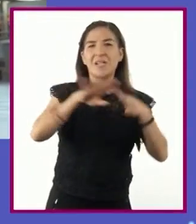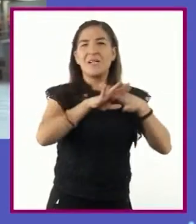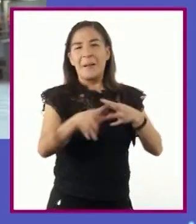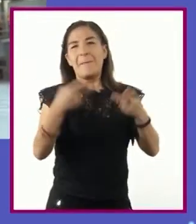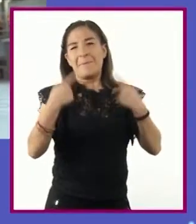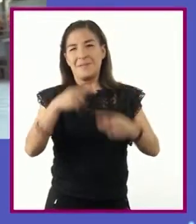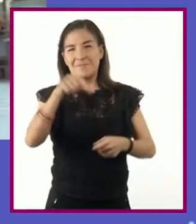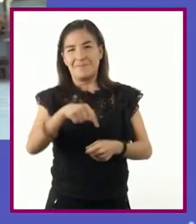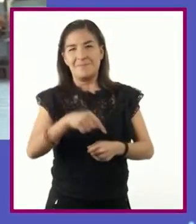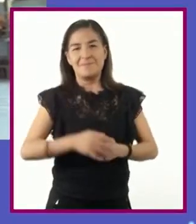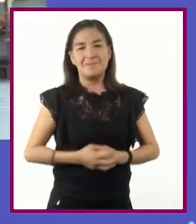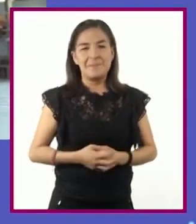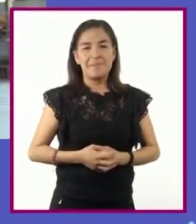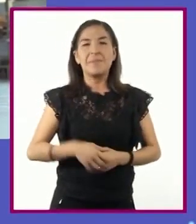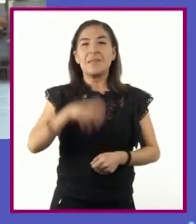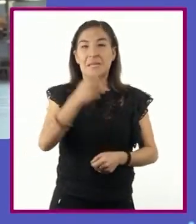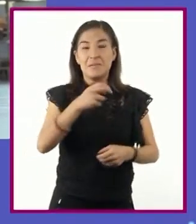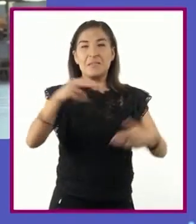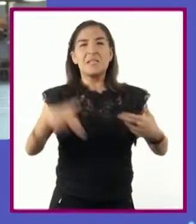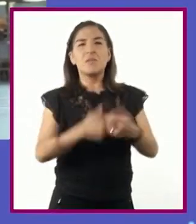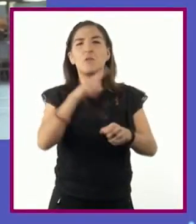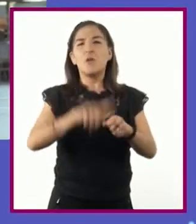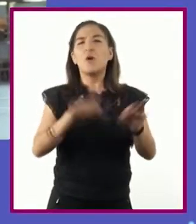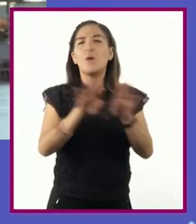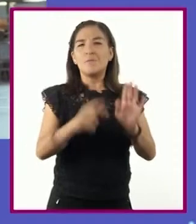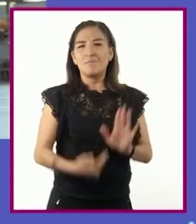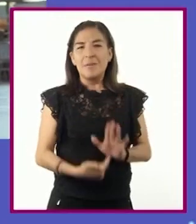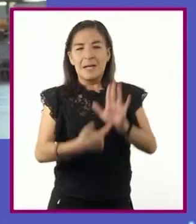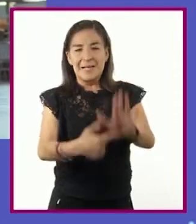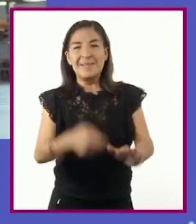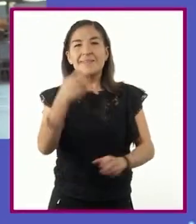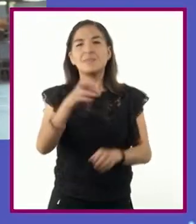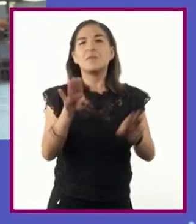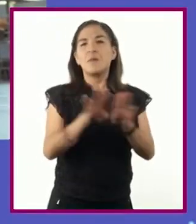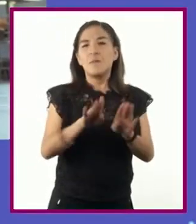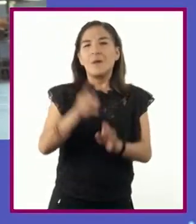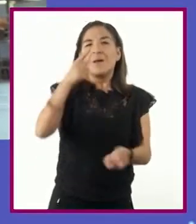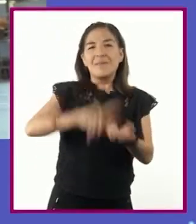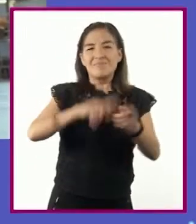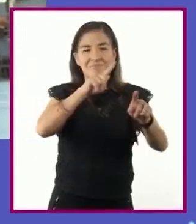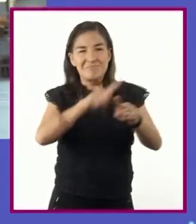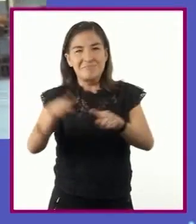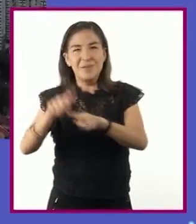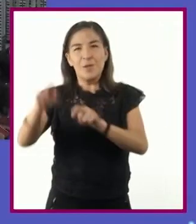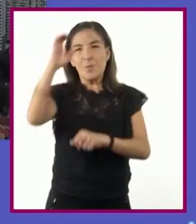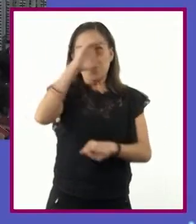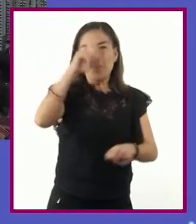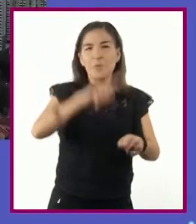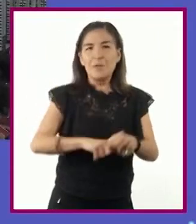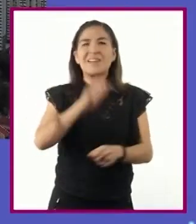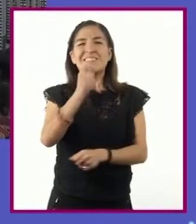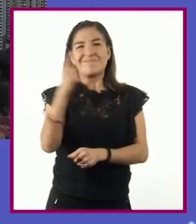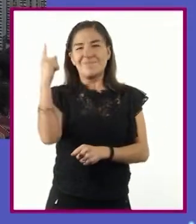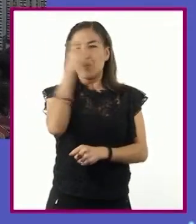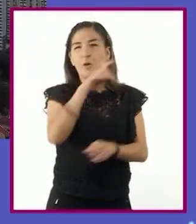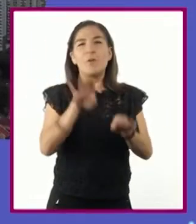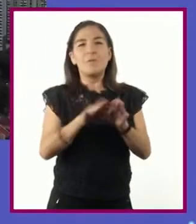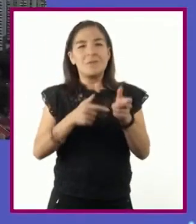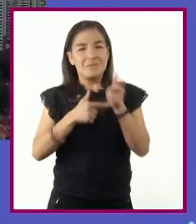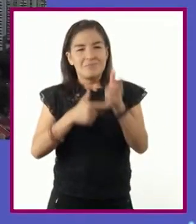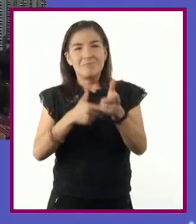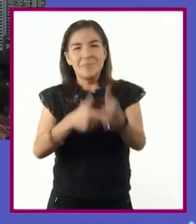zona. Esta nación ha demostrado que la confluencia de diversas culturas no dificulta la